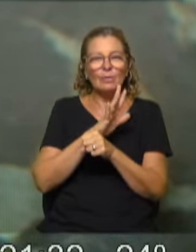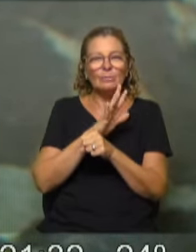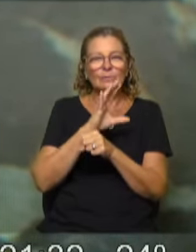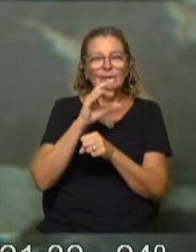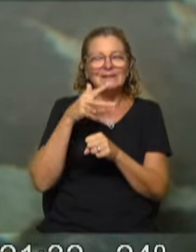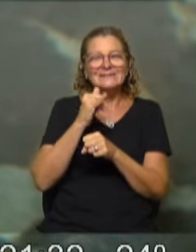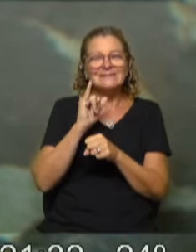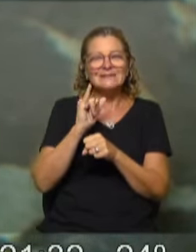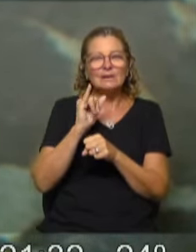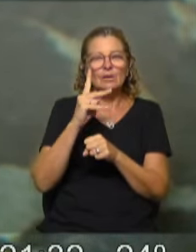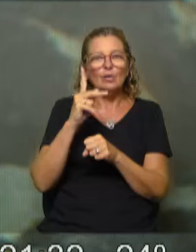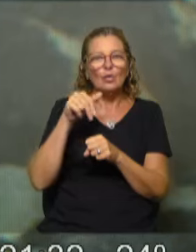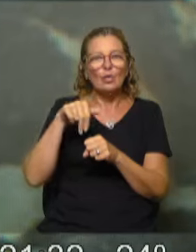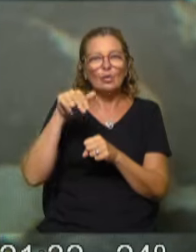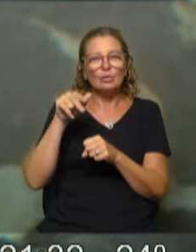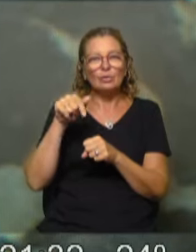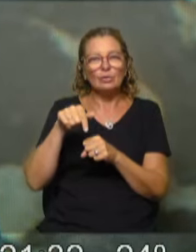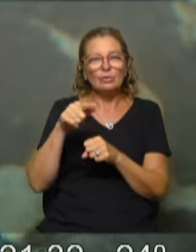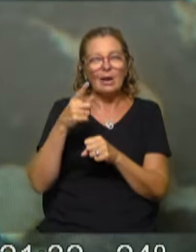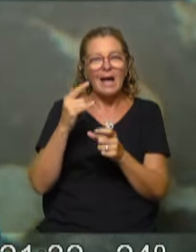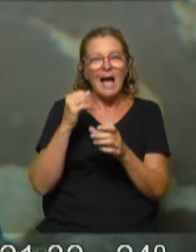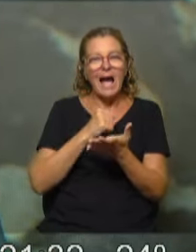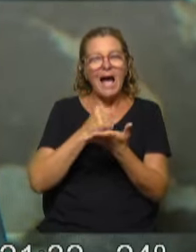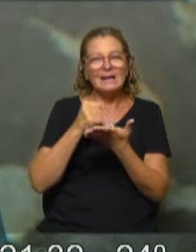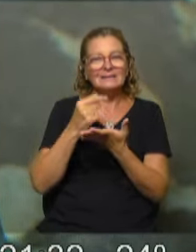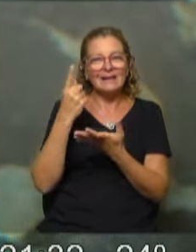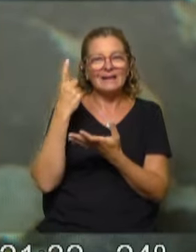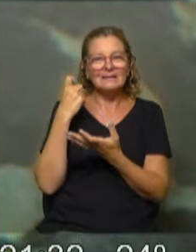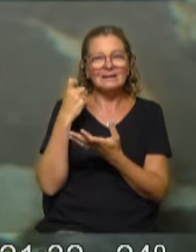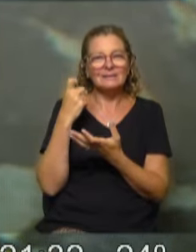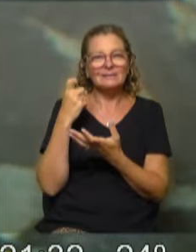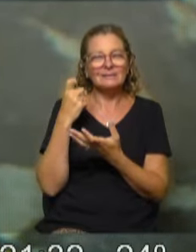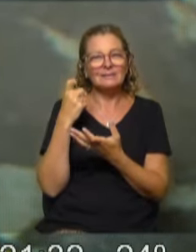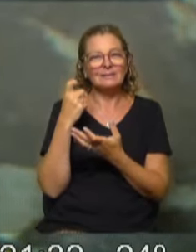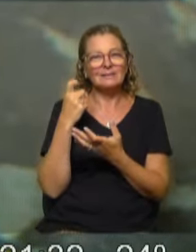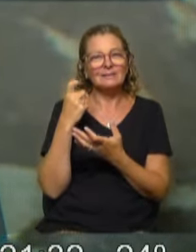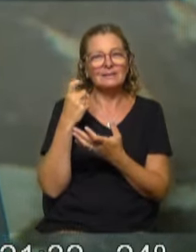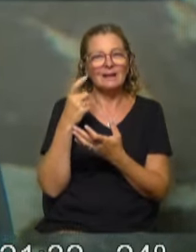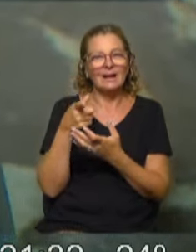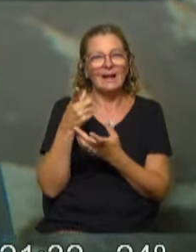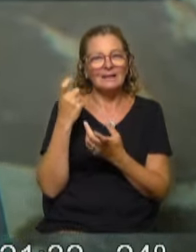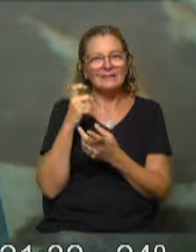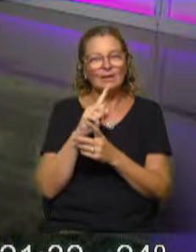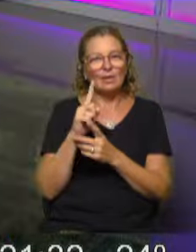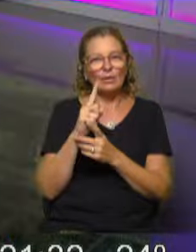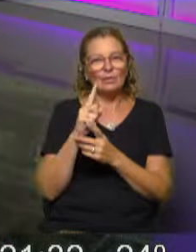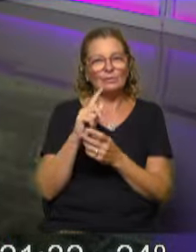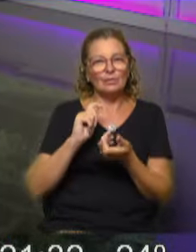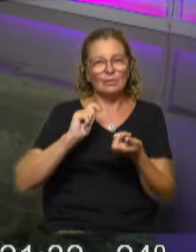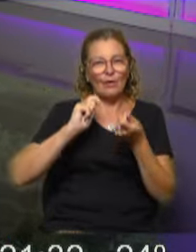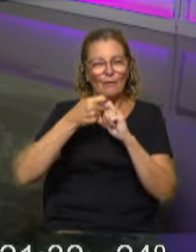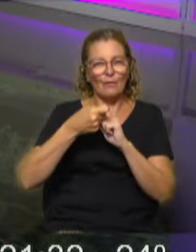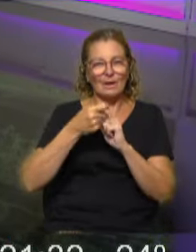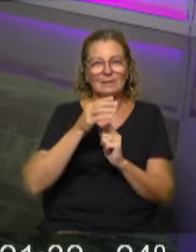Qigong. Todo eso estuvo hasta ayer. Y ayer no nos funcionaba y se nos dio vuelta eso